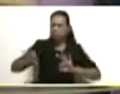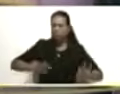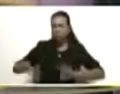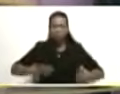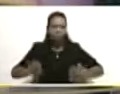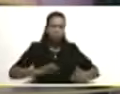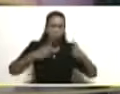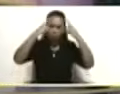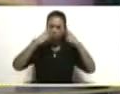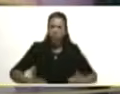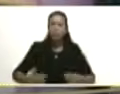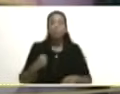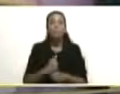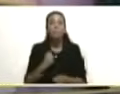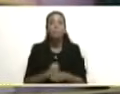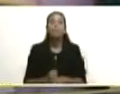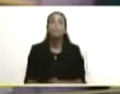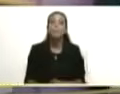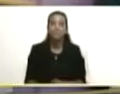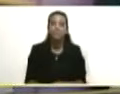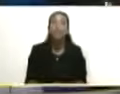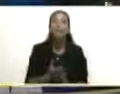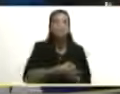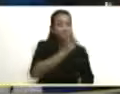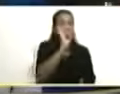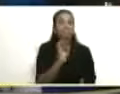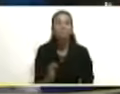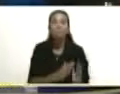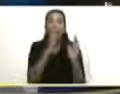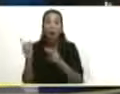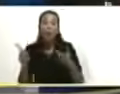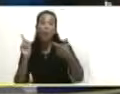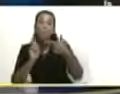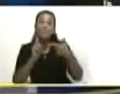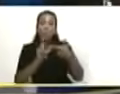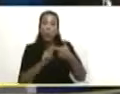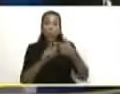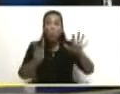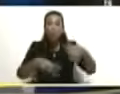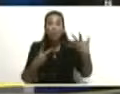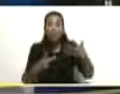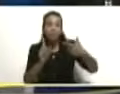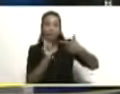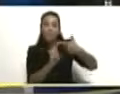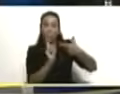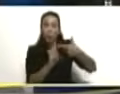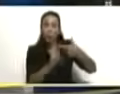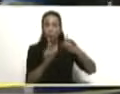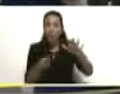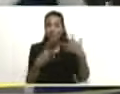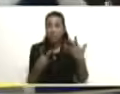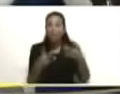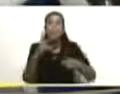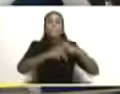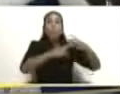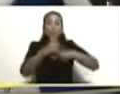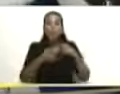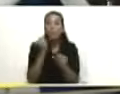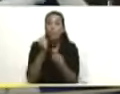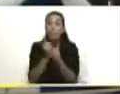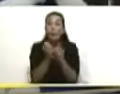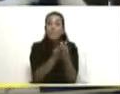vida profesional y laboral de nuestro país. Correcto. Y pasamos al segundo vértice. De una vez. Producción, trabajo